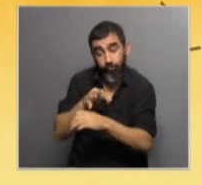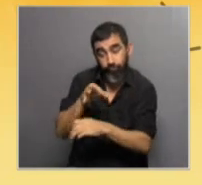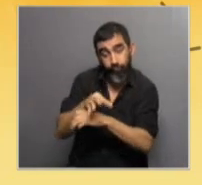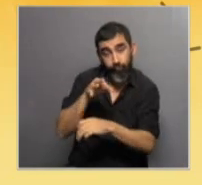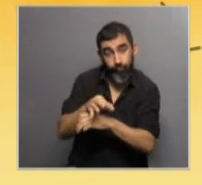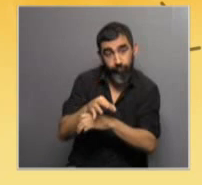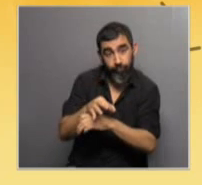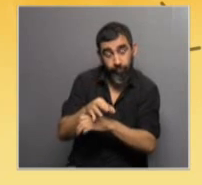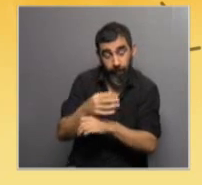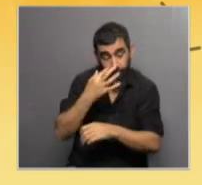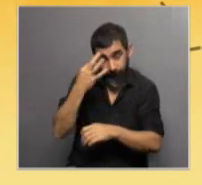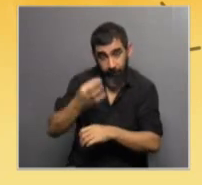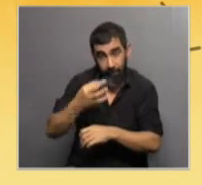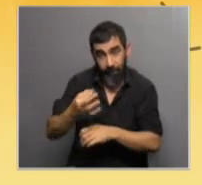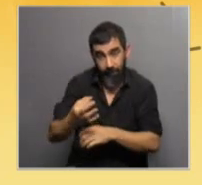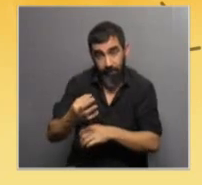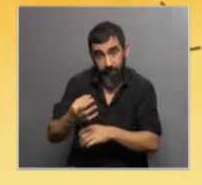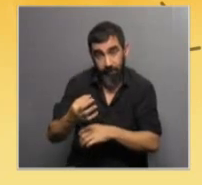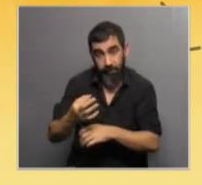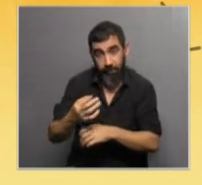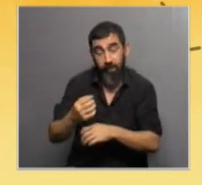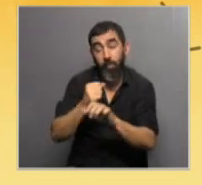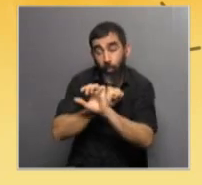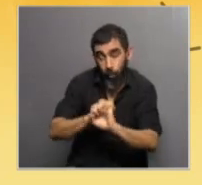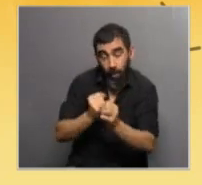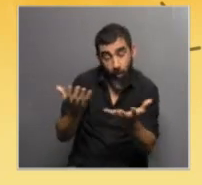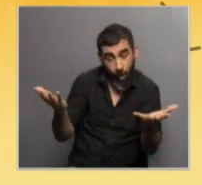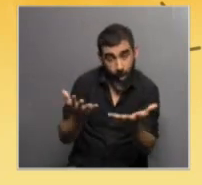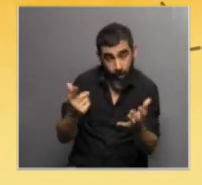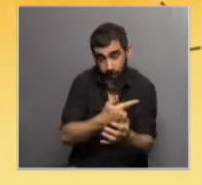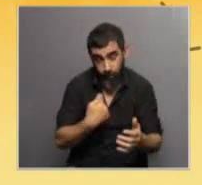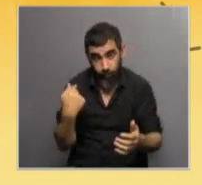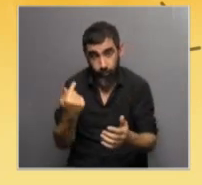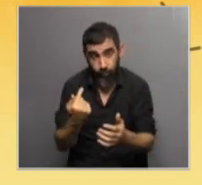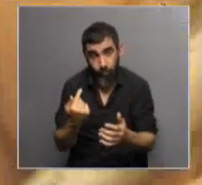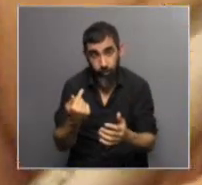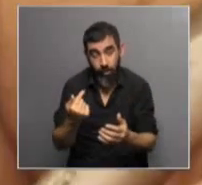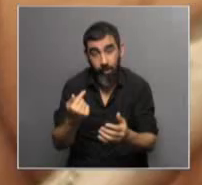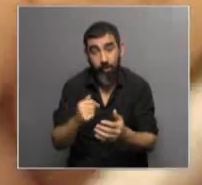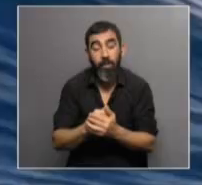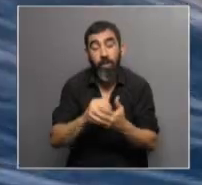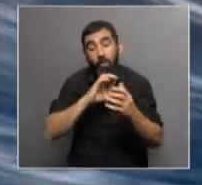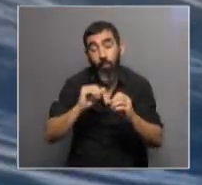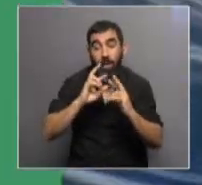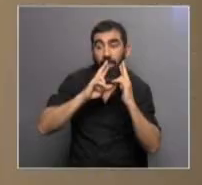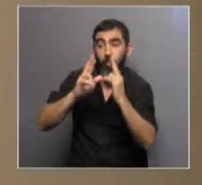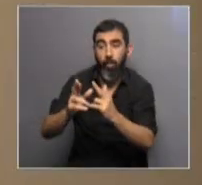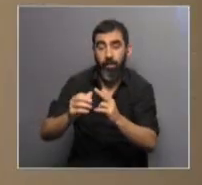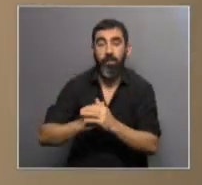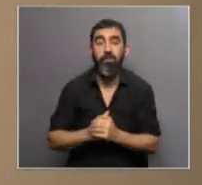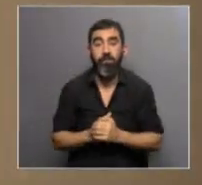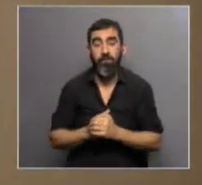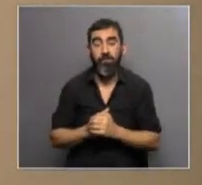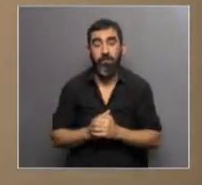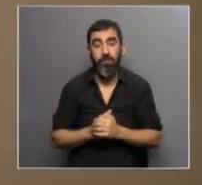es la que nos está permitiendo ese tipo de respuestas esta